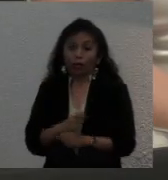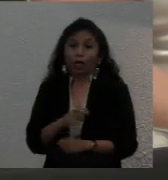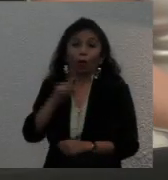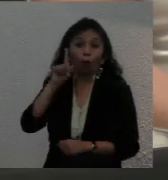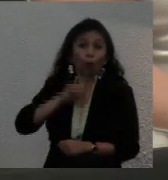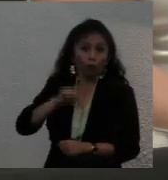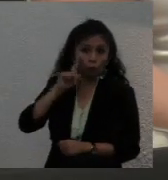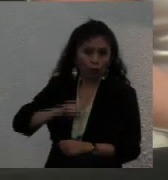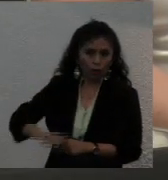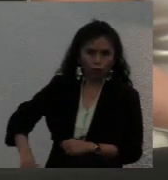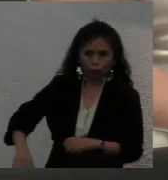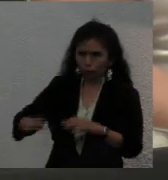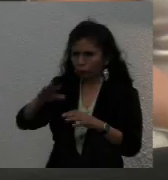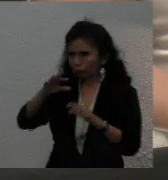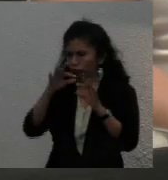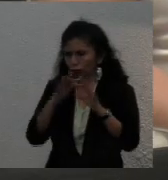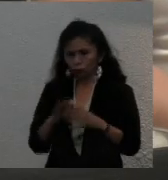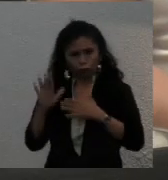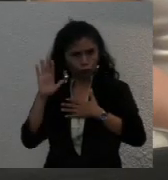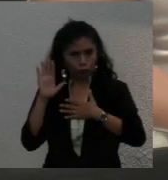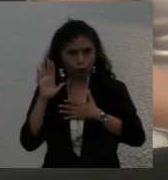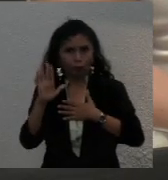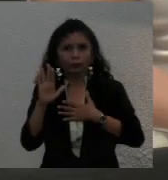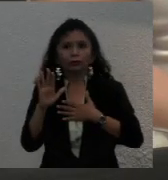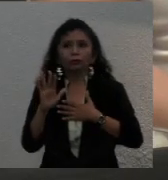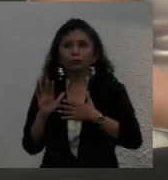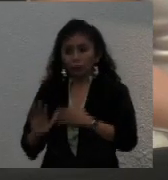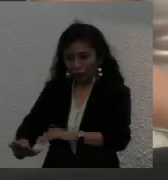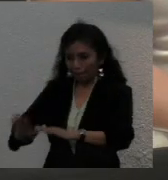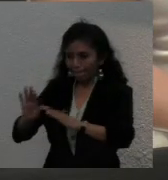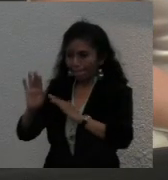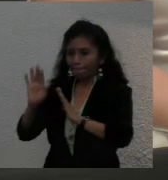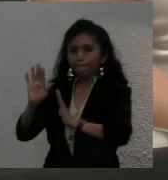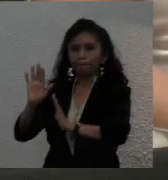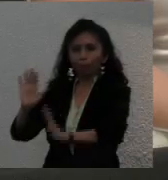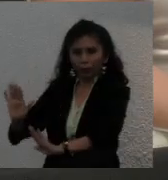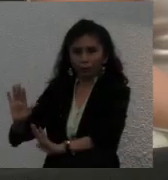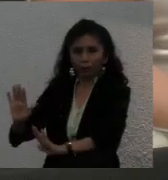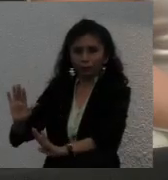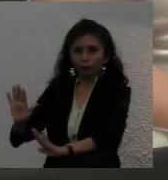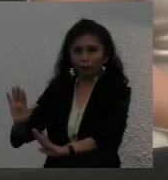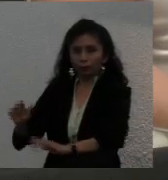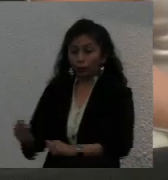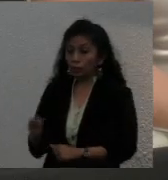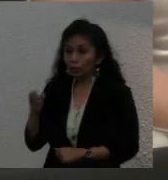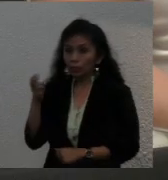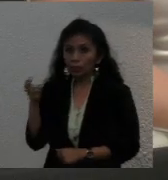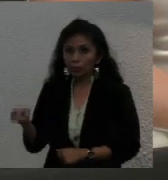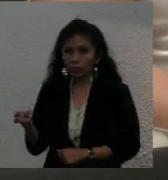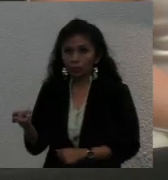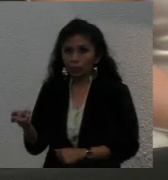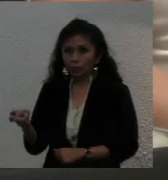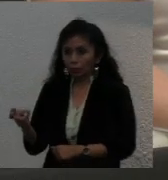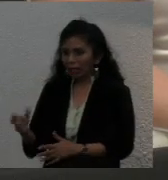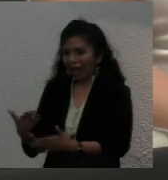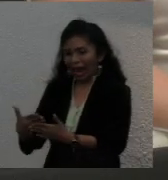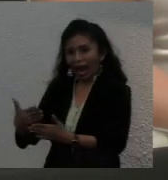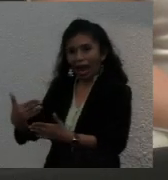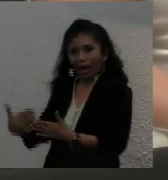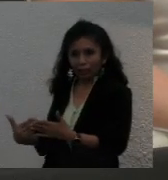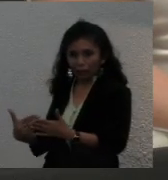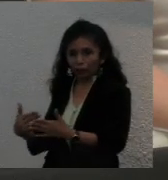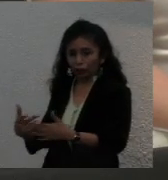con capacidad y verdadero compromiso comenzara a poner un alto a estas prácticas arraigadas y consensuadas en los gobiernos que se